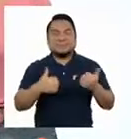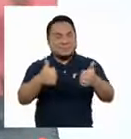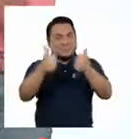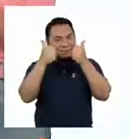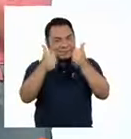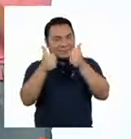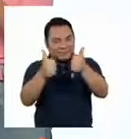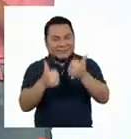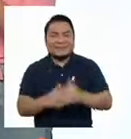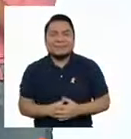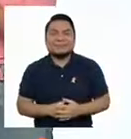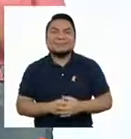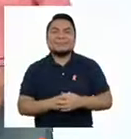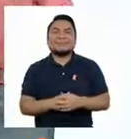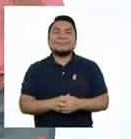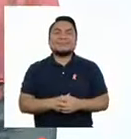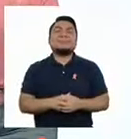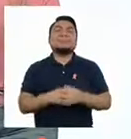¡Excelente!